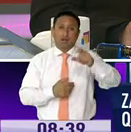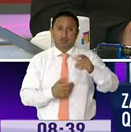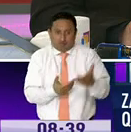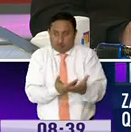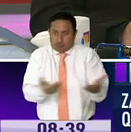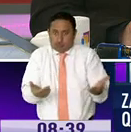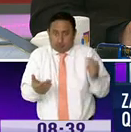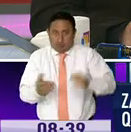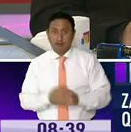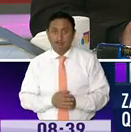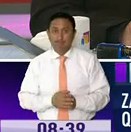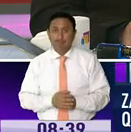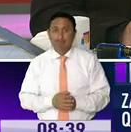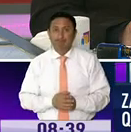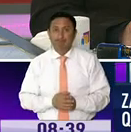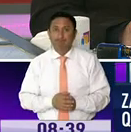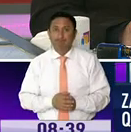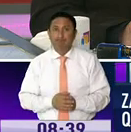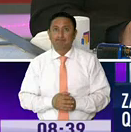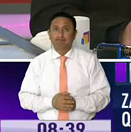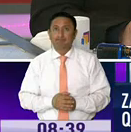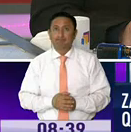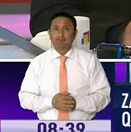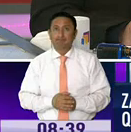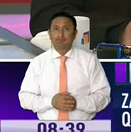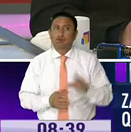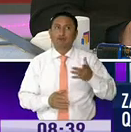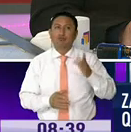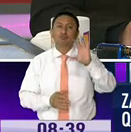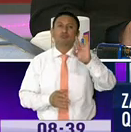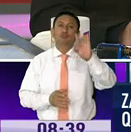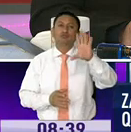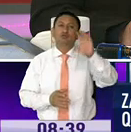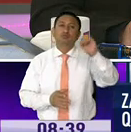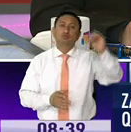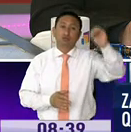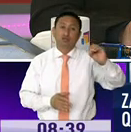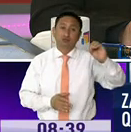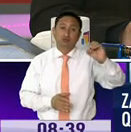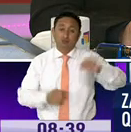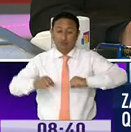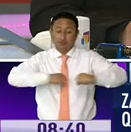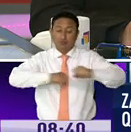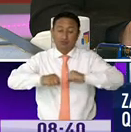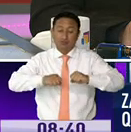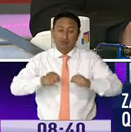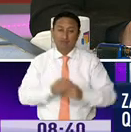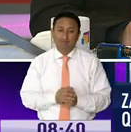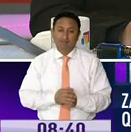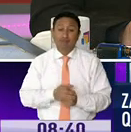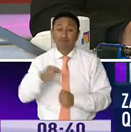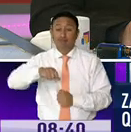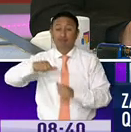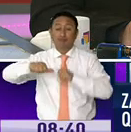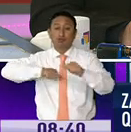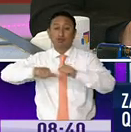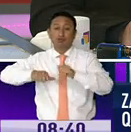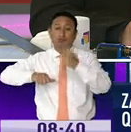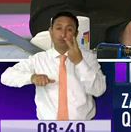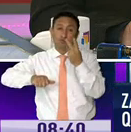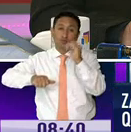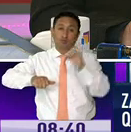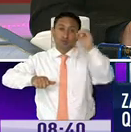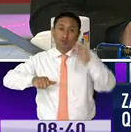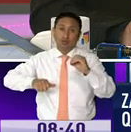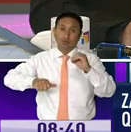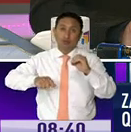disponible, solamente quizás el ECO es prácticamente el 85% operativo y el resto solamente de los administrativos del 2% está,